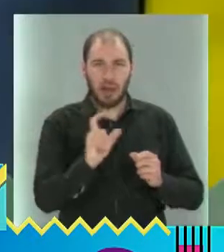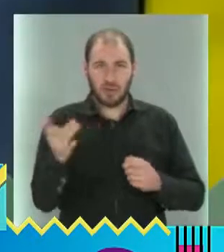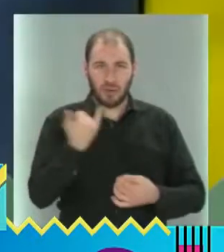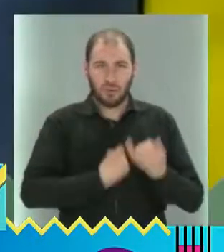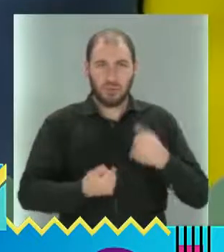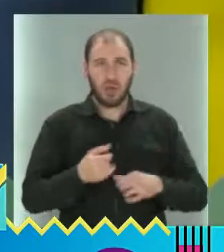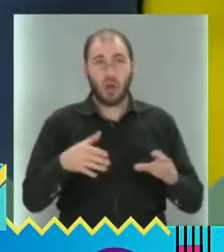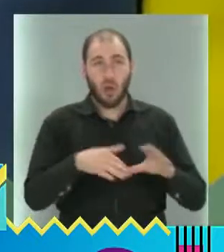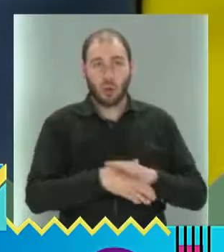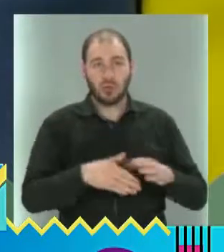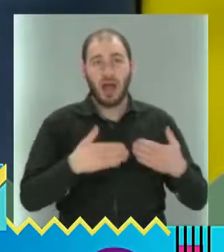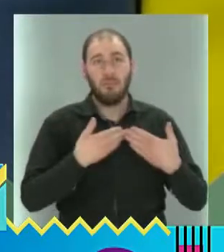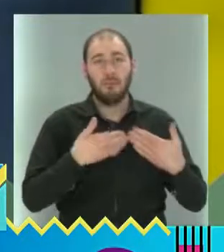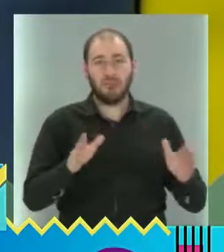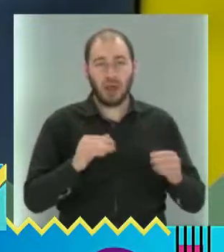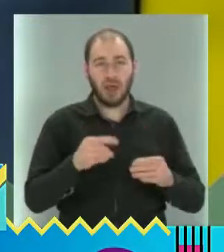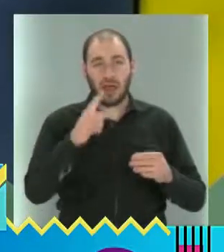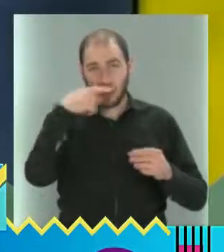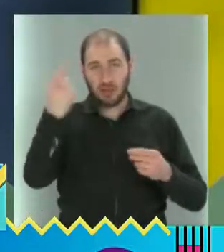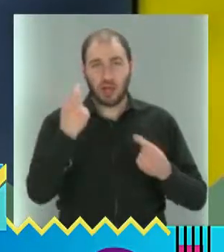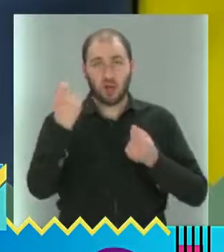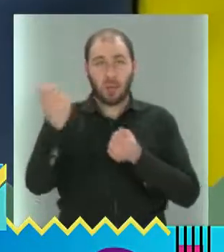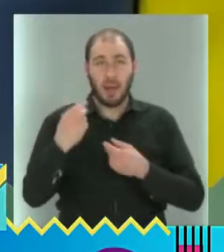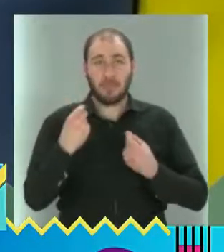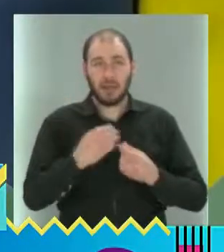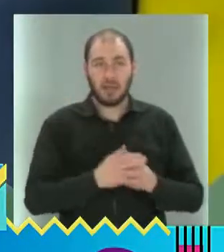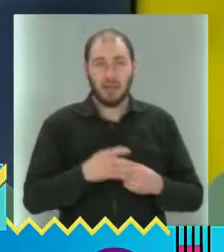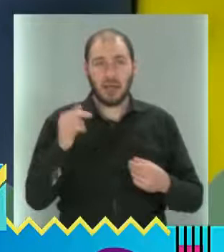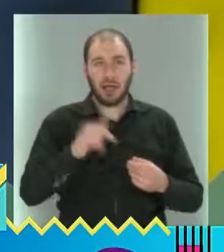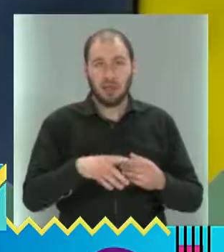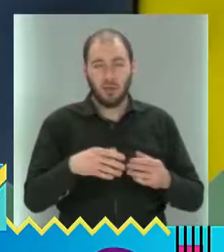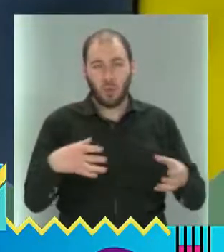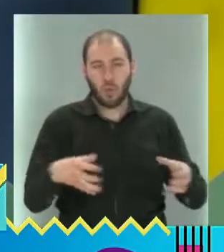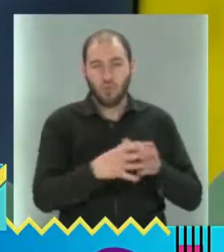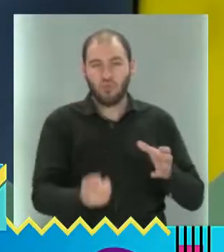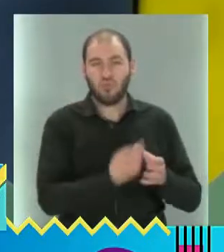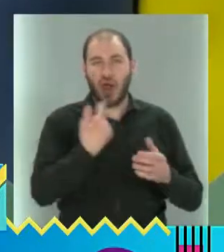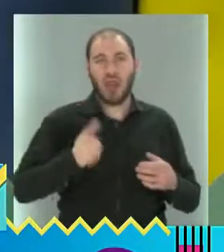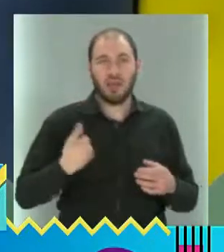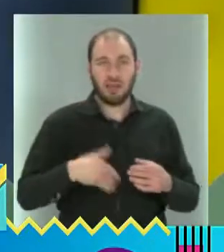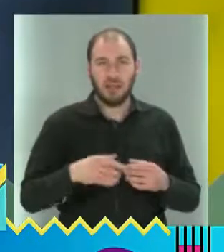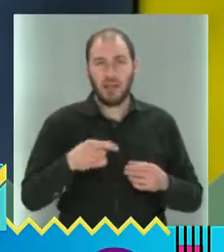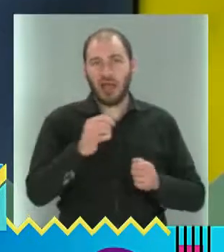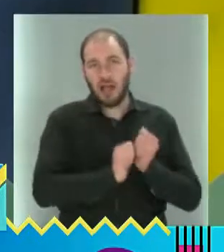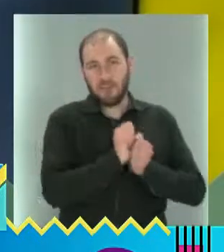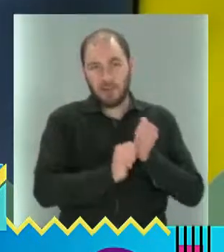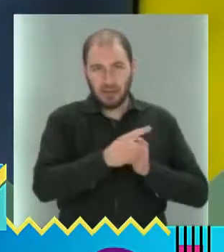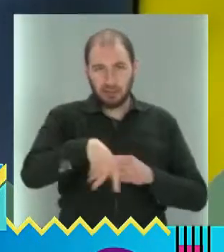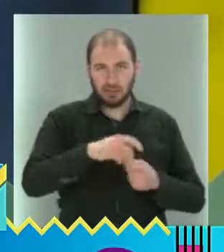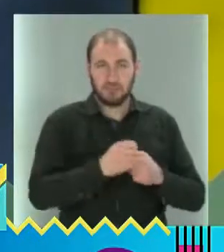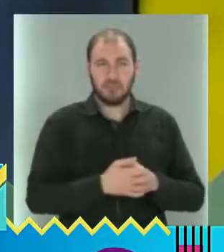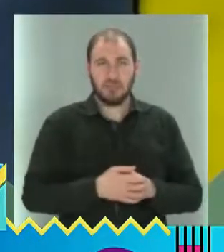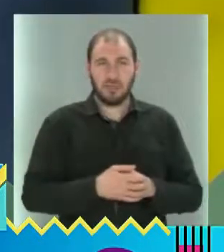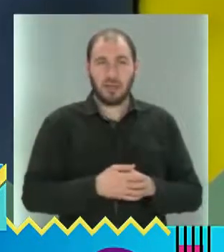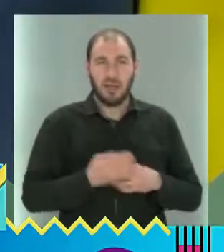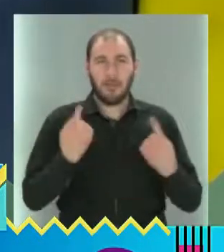digamos. Justamente la apertura a las importaciones de combustible fue para tratar de romper el oligopolio que tenemos en Argentina de refinadoras. O sea, un tema